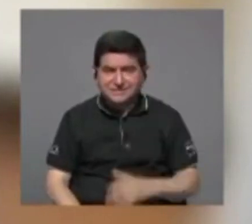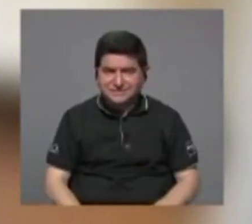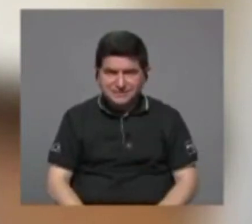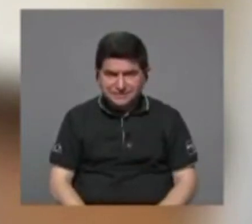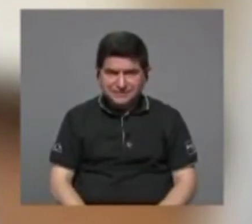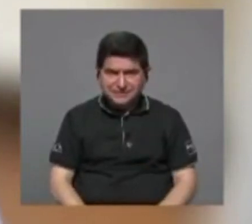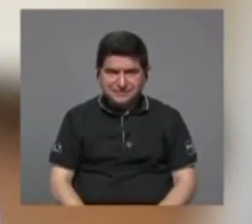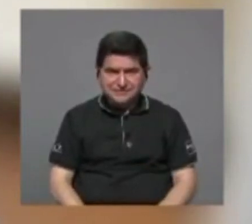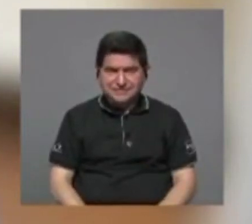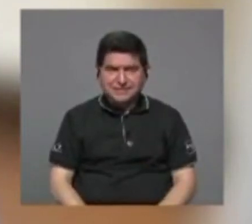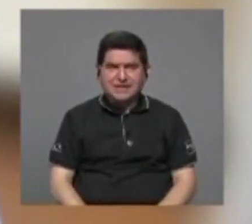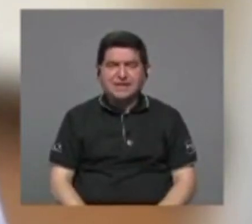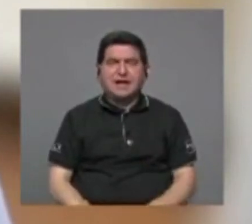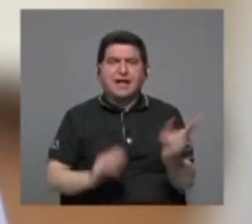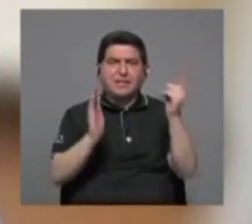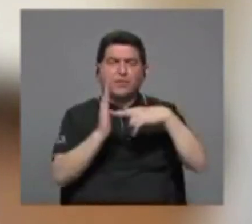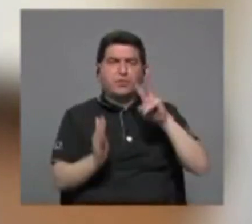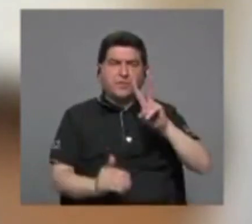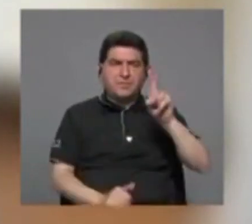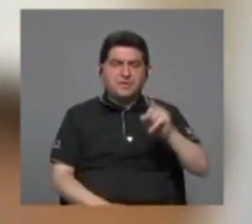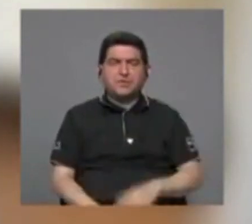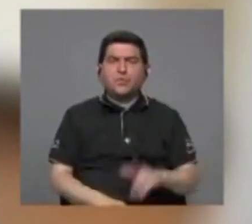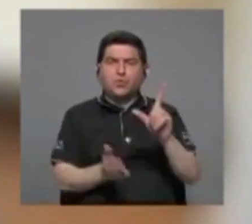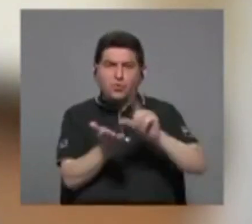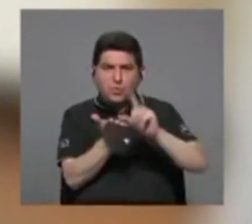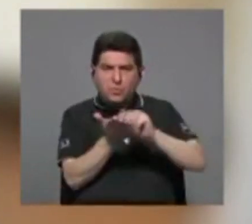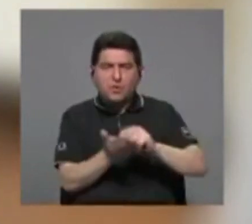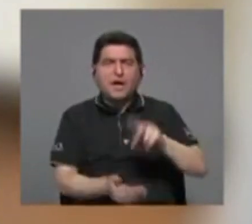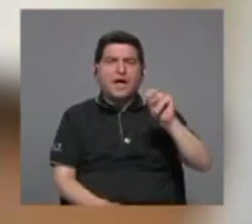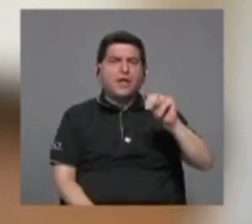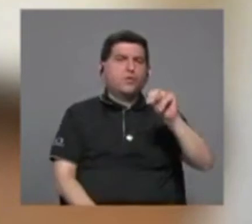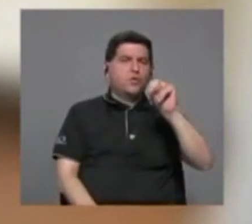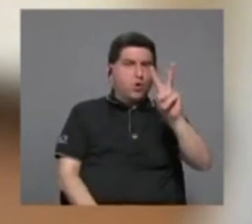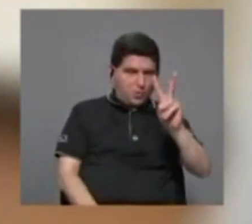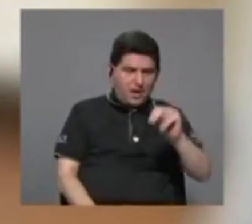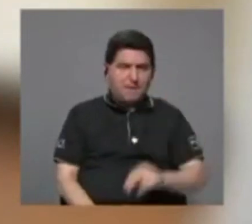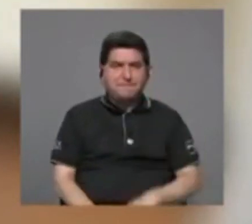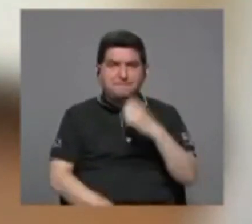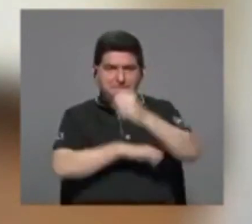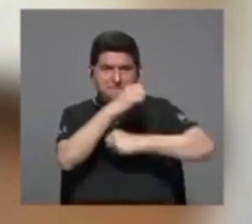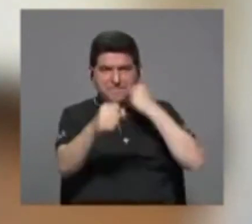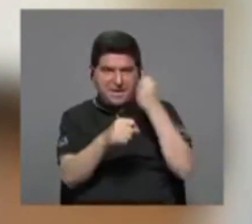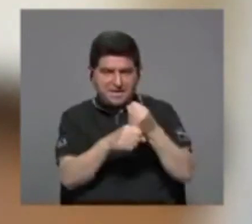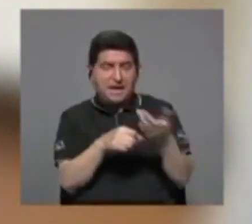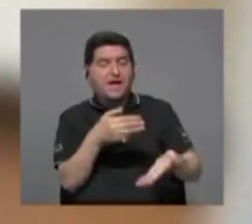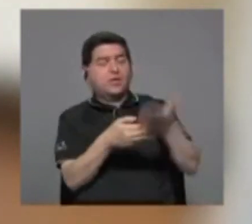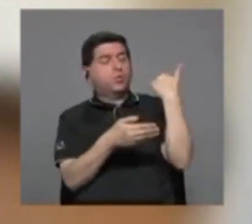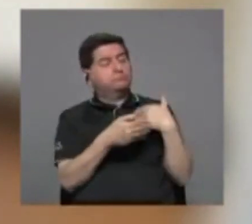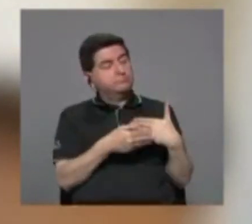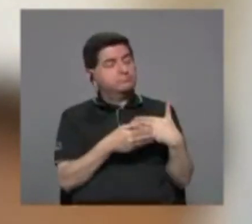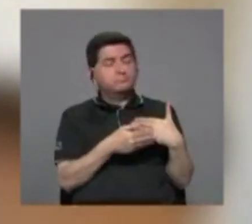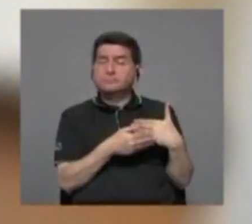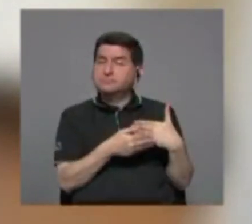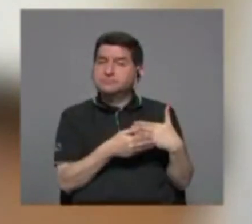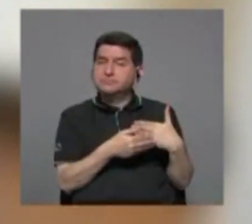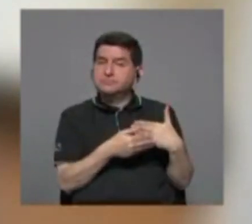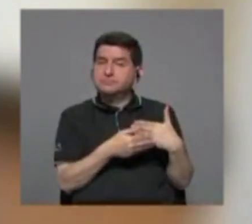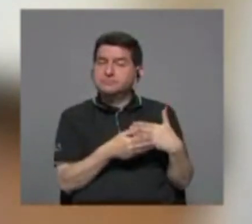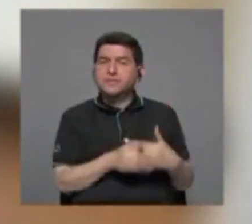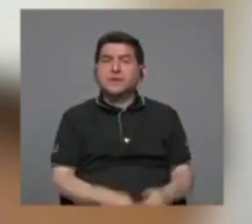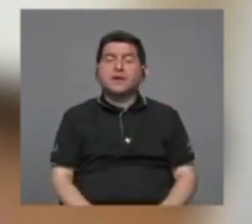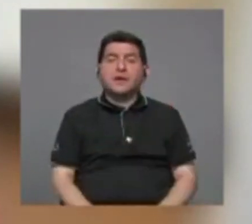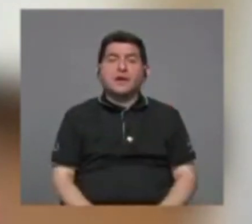la edición 2021 que publicamos en noviembre del año pasado da